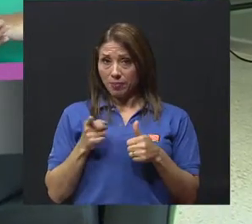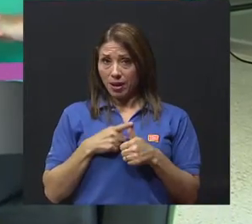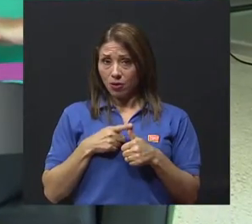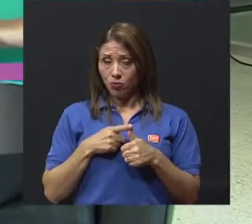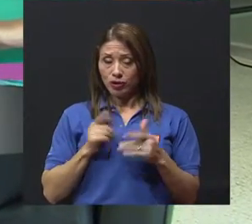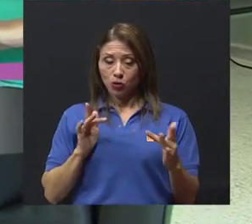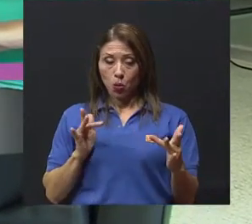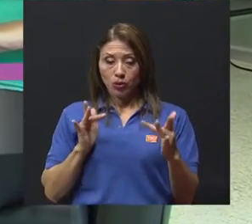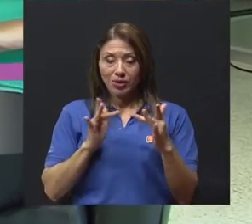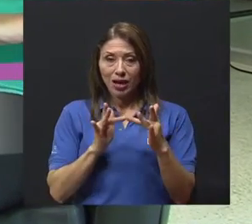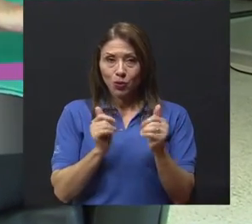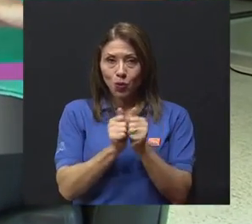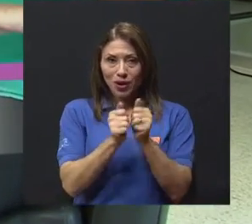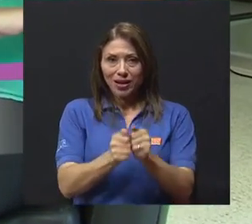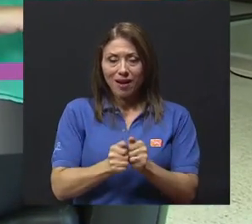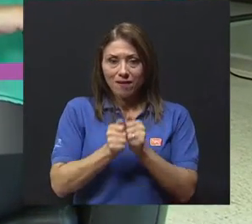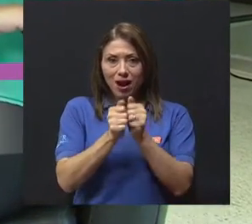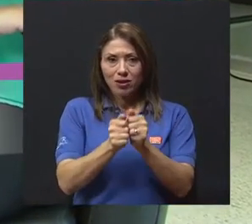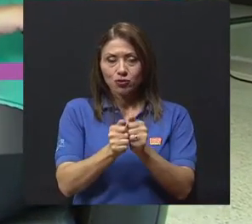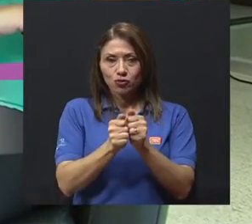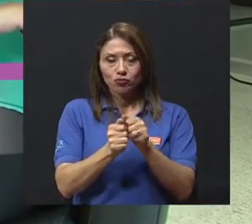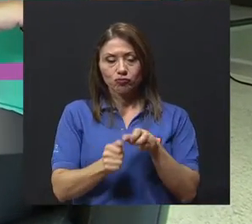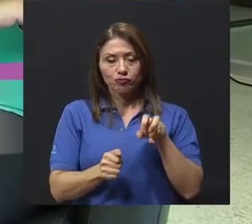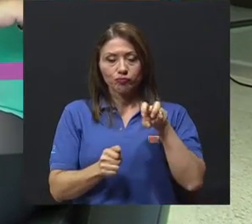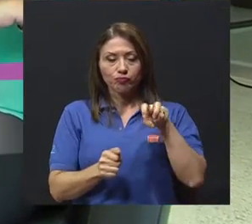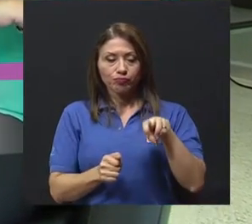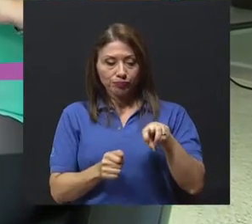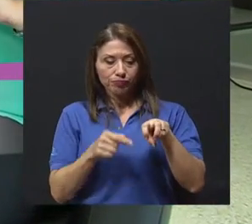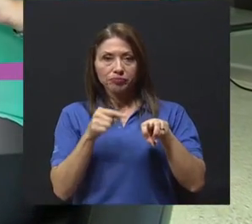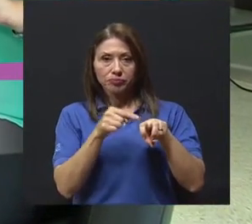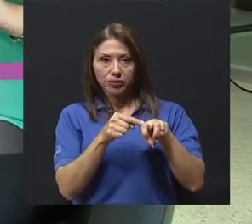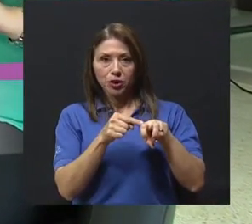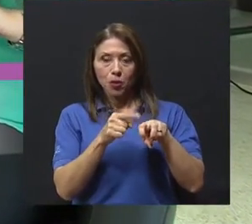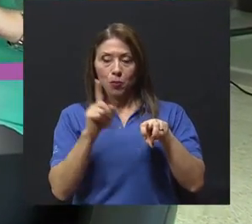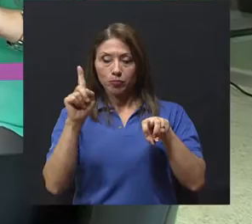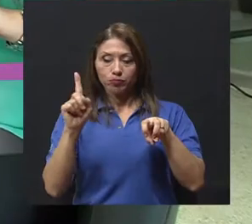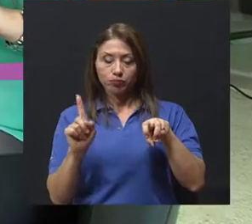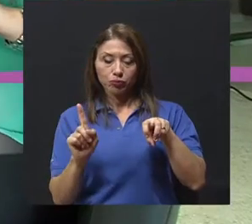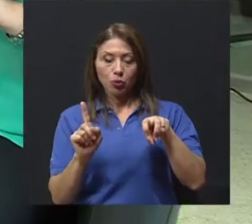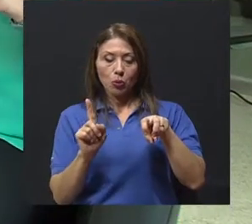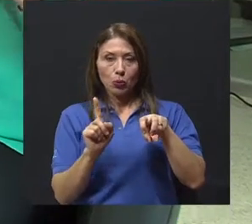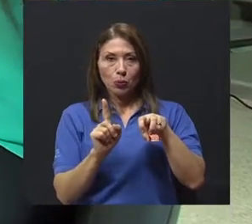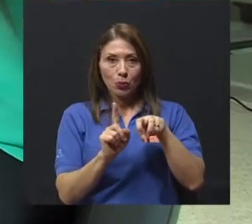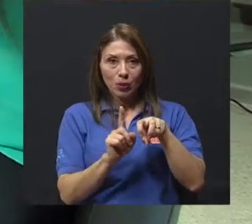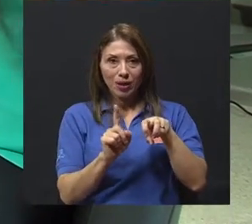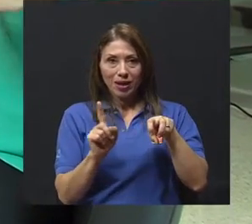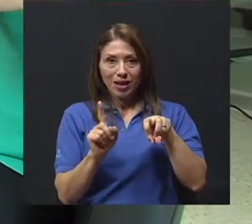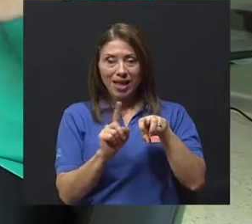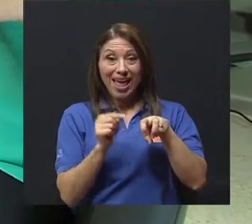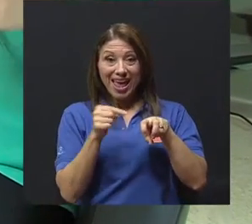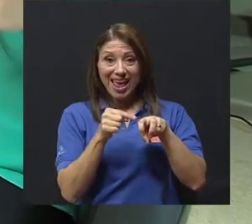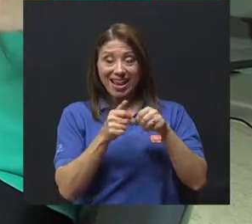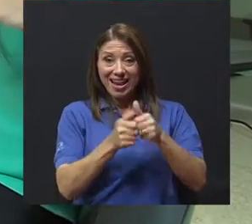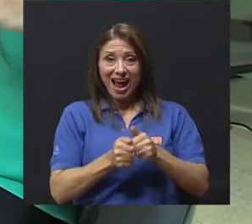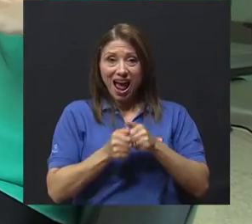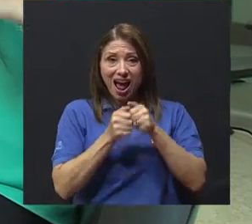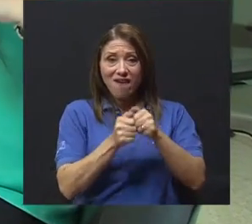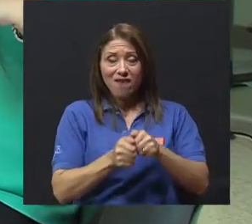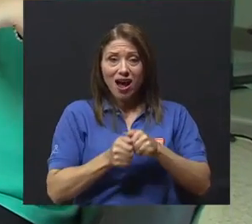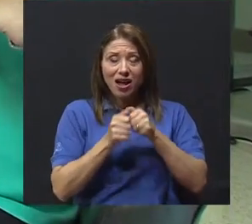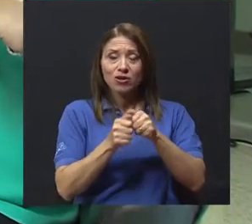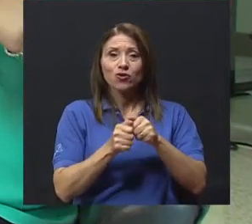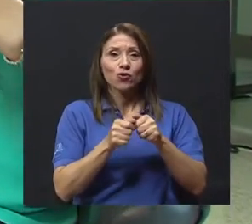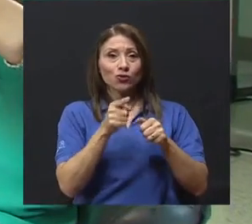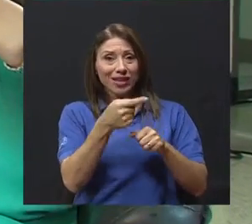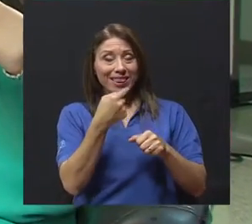con el caballo el caballo es un es un animal que si tú dices es caballos de fuerza es porque